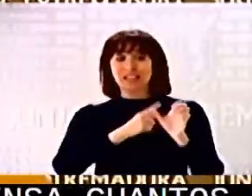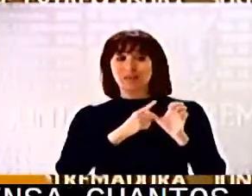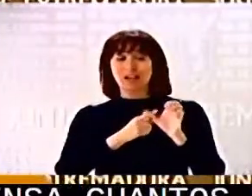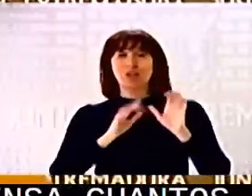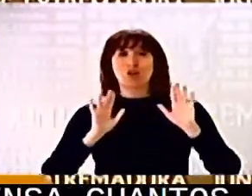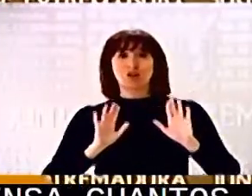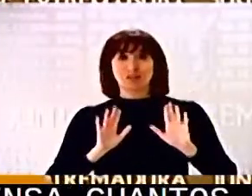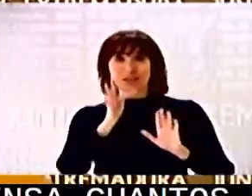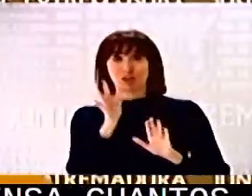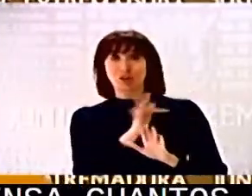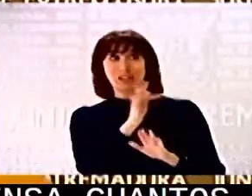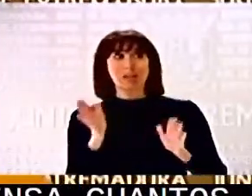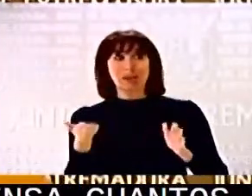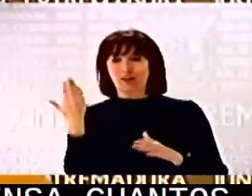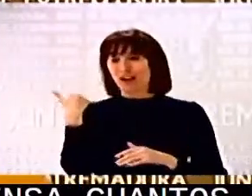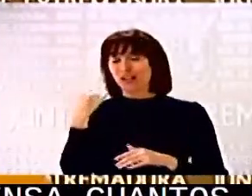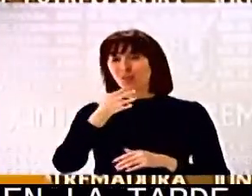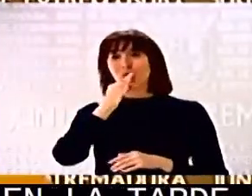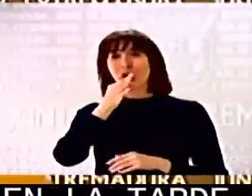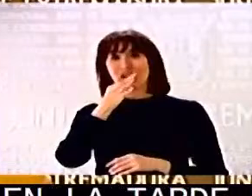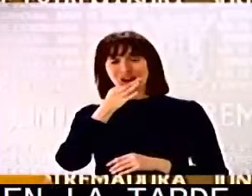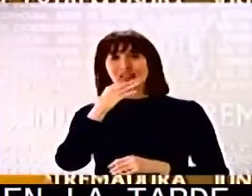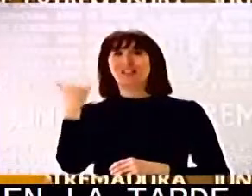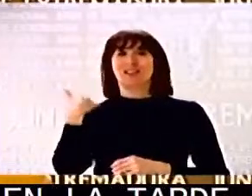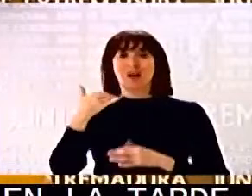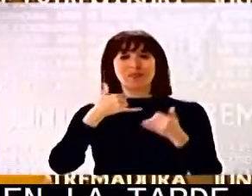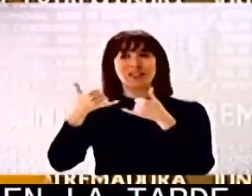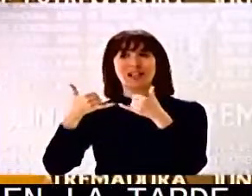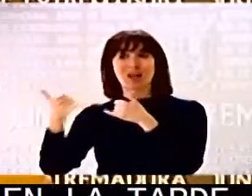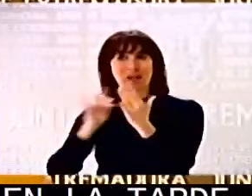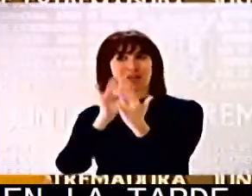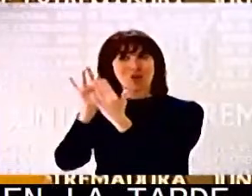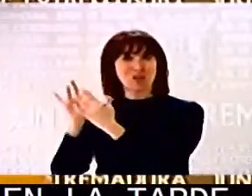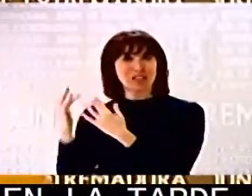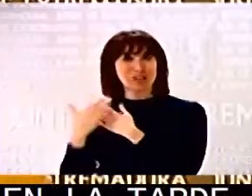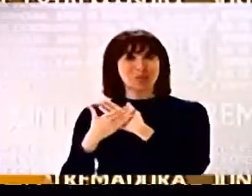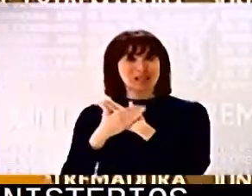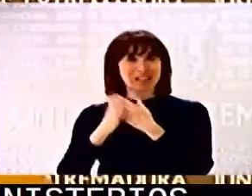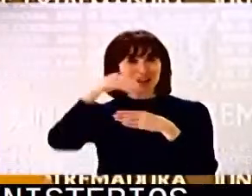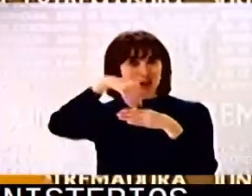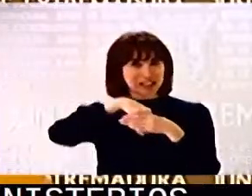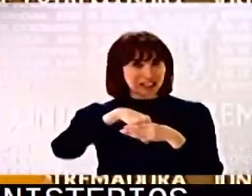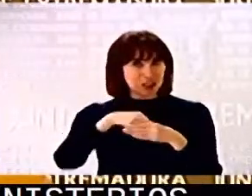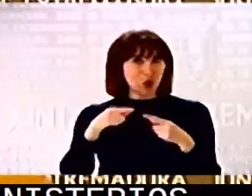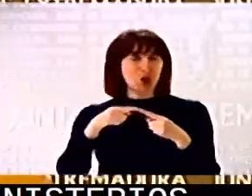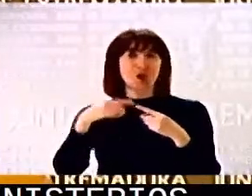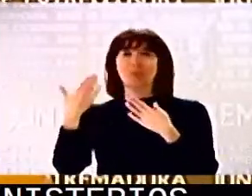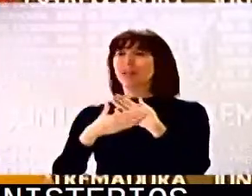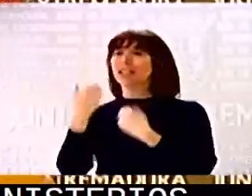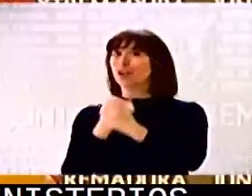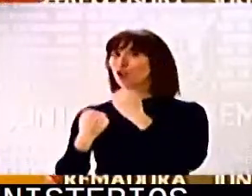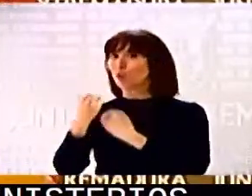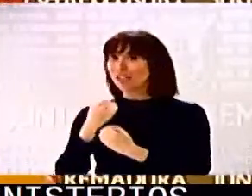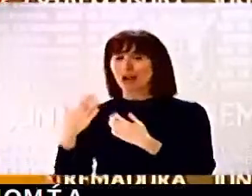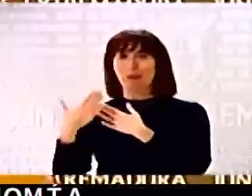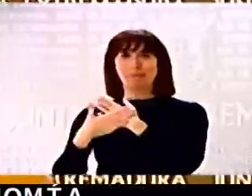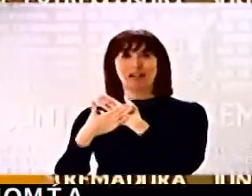habido en la tarde de ayer distintas llamadas a distintos ministerios, Ministerio de Interior, Ministerio